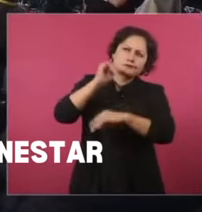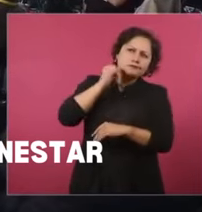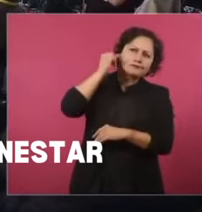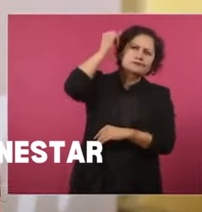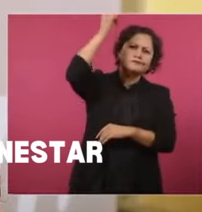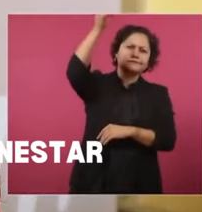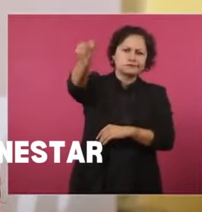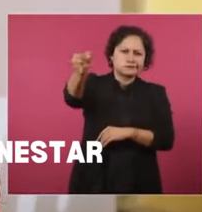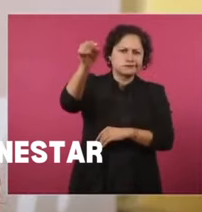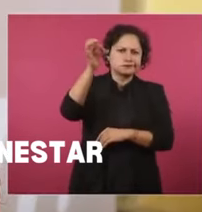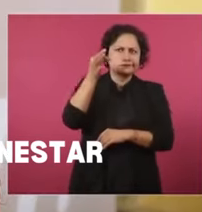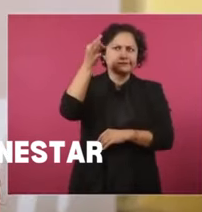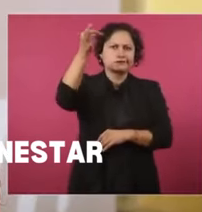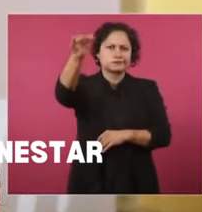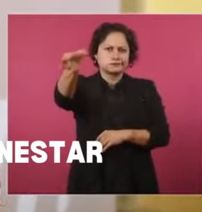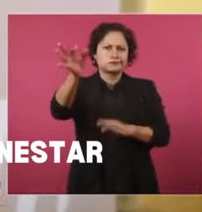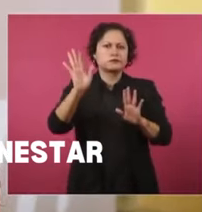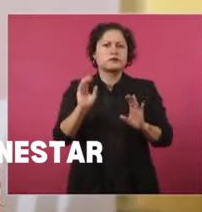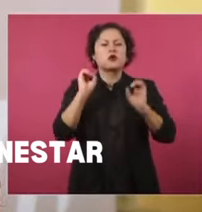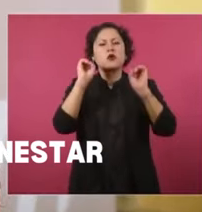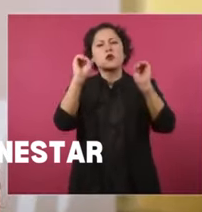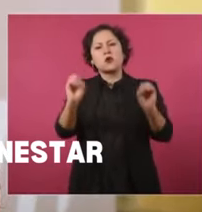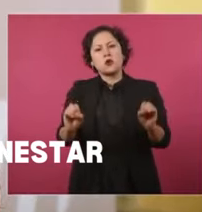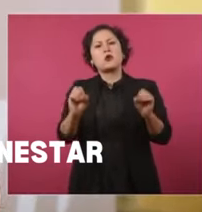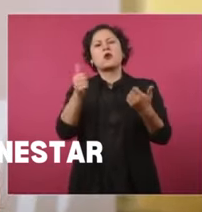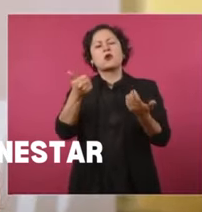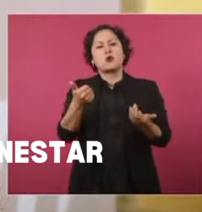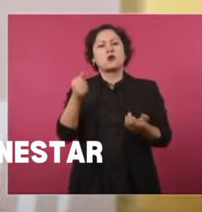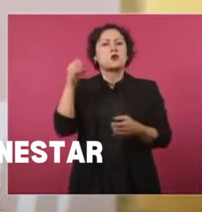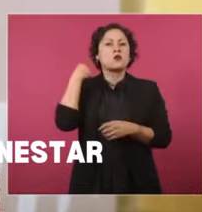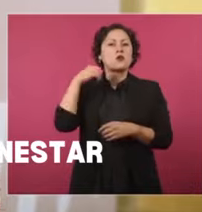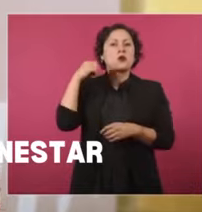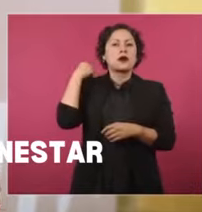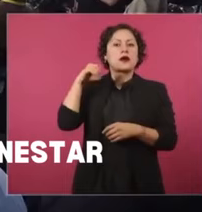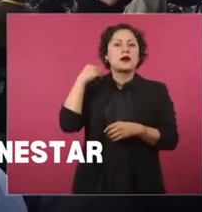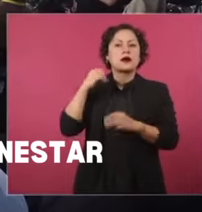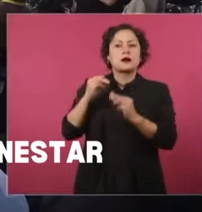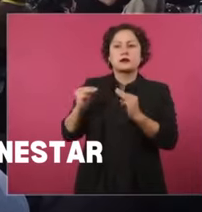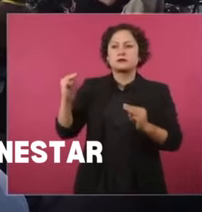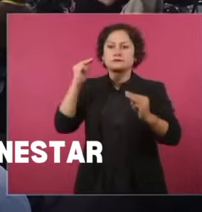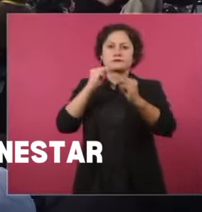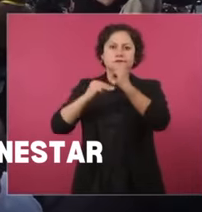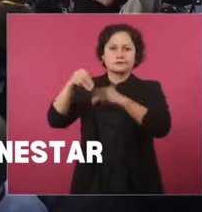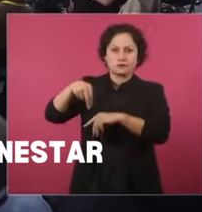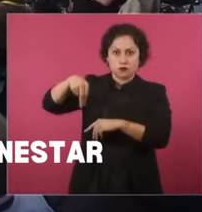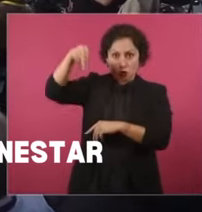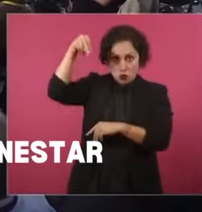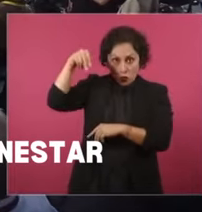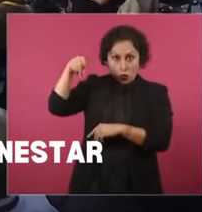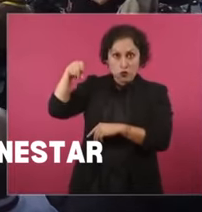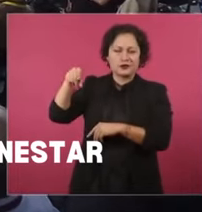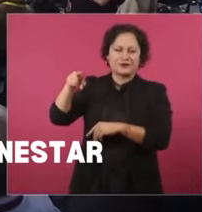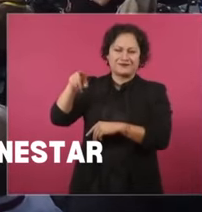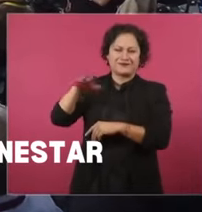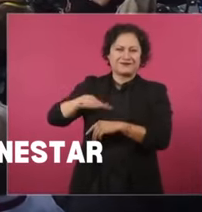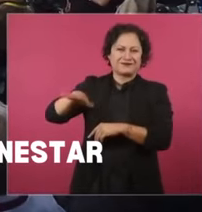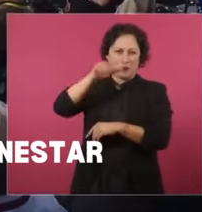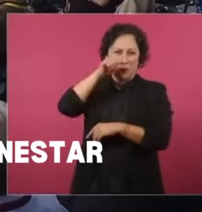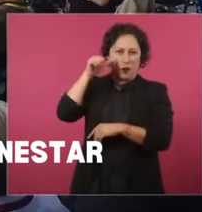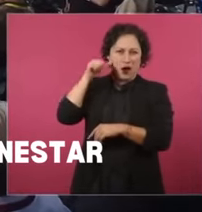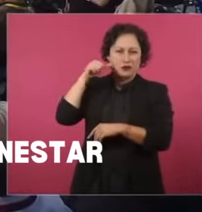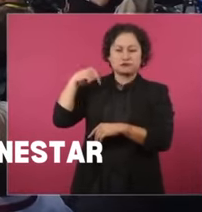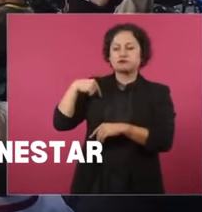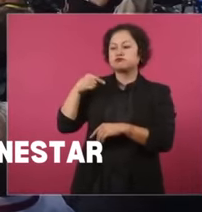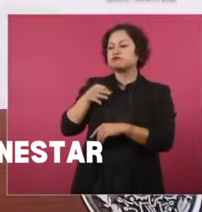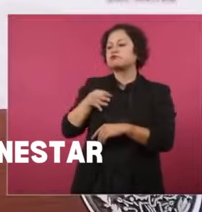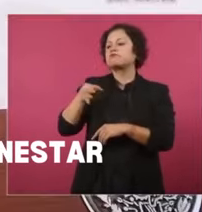Sierra Norte, Sierra Juárez, Oaxaca, pues puede ser que